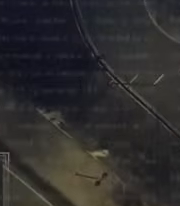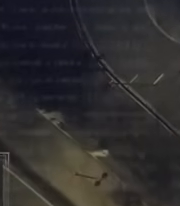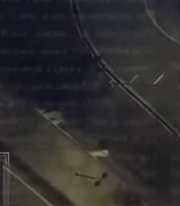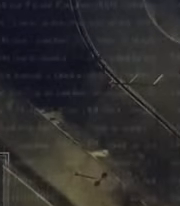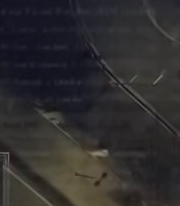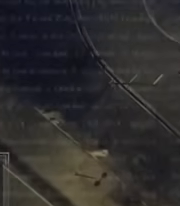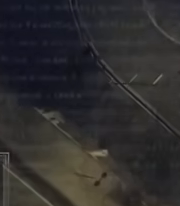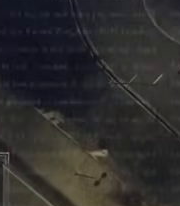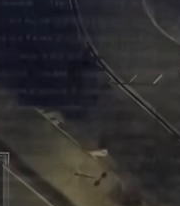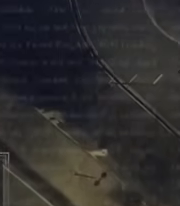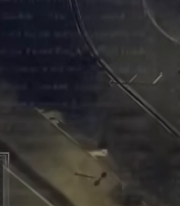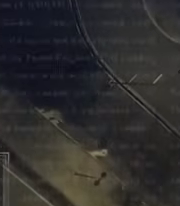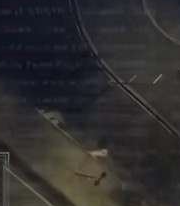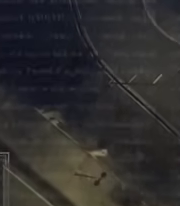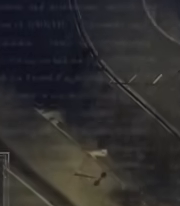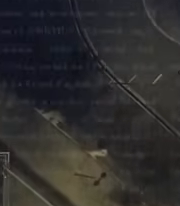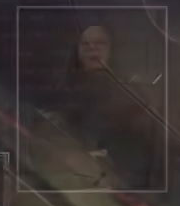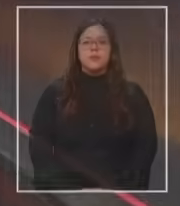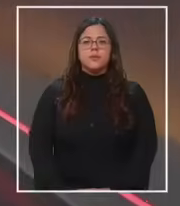Crónicas del Domingo.